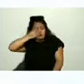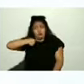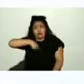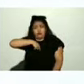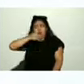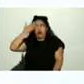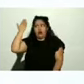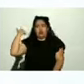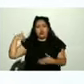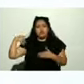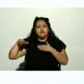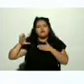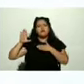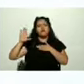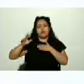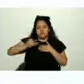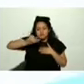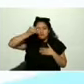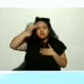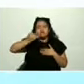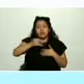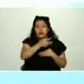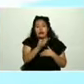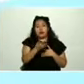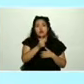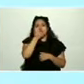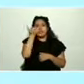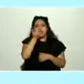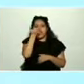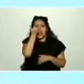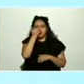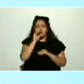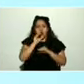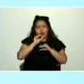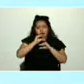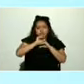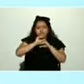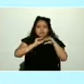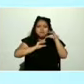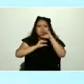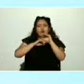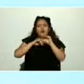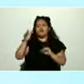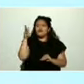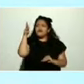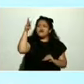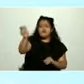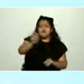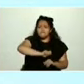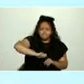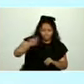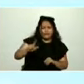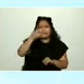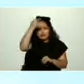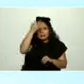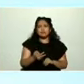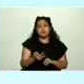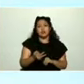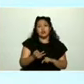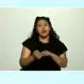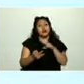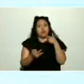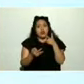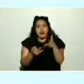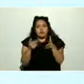compromiso es formar estudiantes, formar a los futuros profesionistas, darles todas